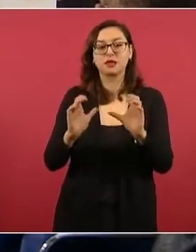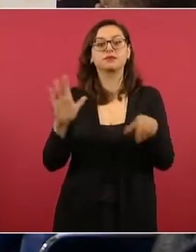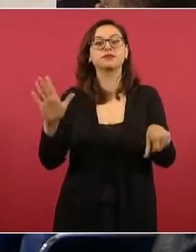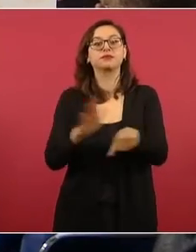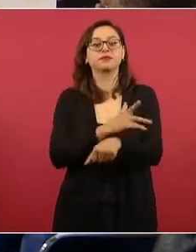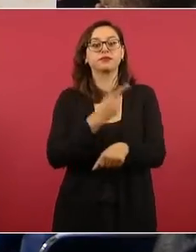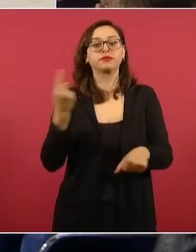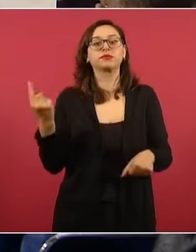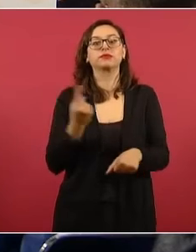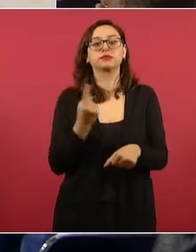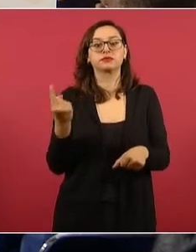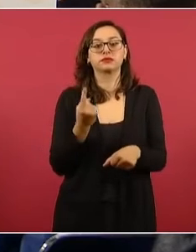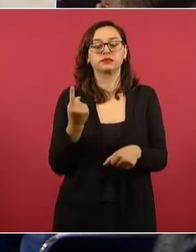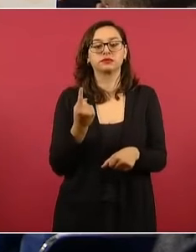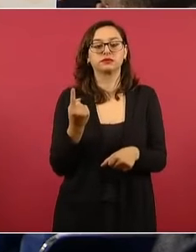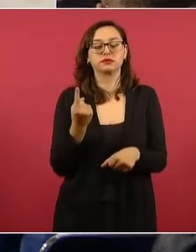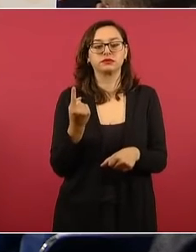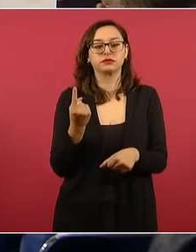porque